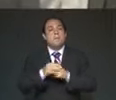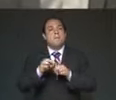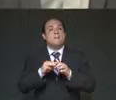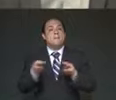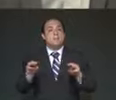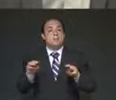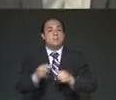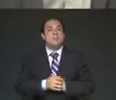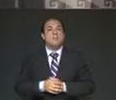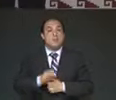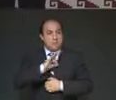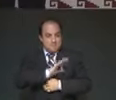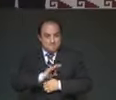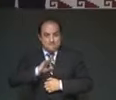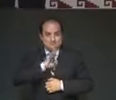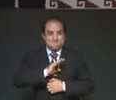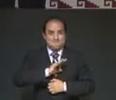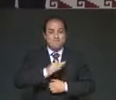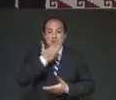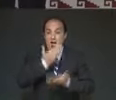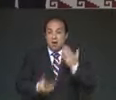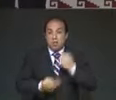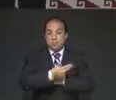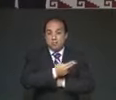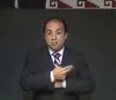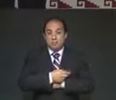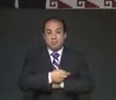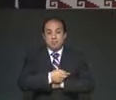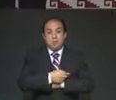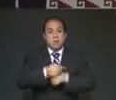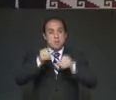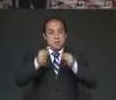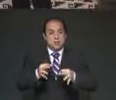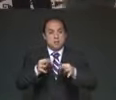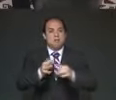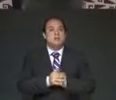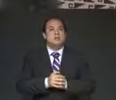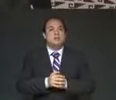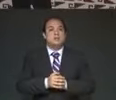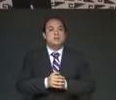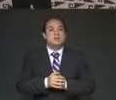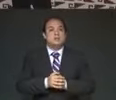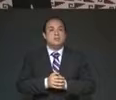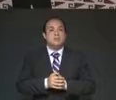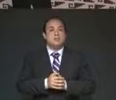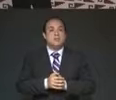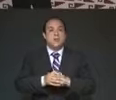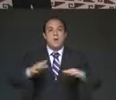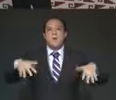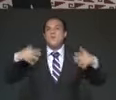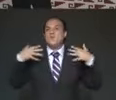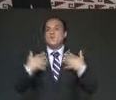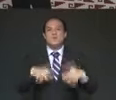metros. Felicitaciones, ahora son officially amazing, oficialmente asombrosos.